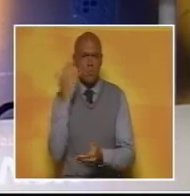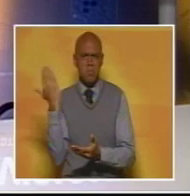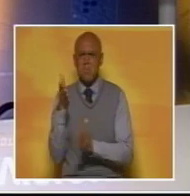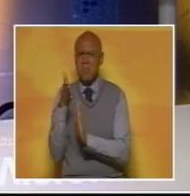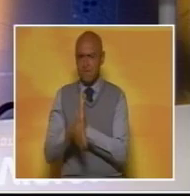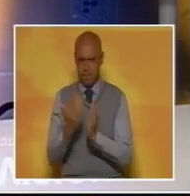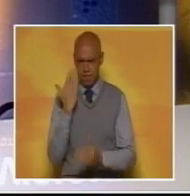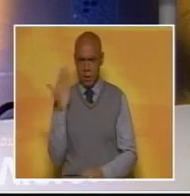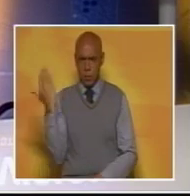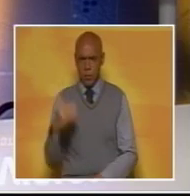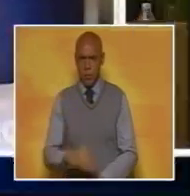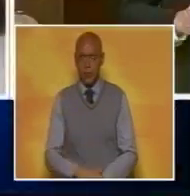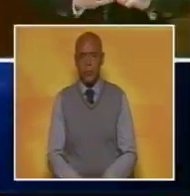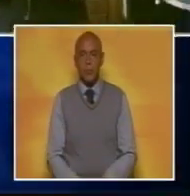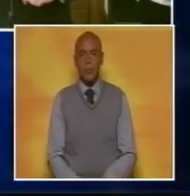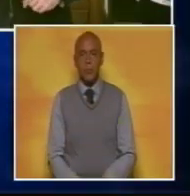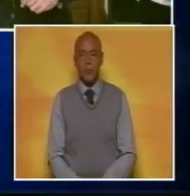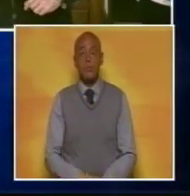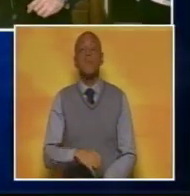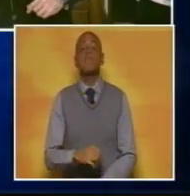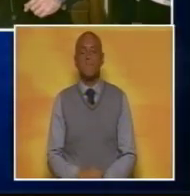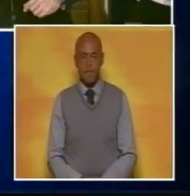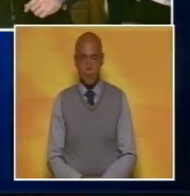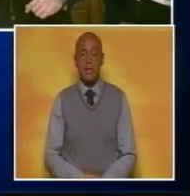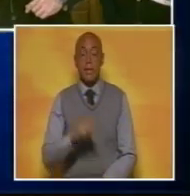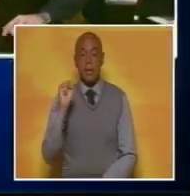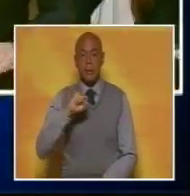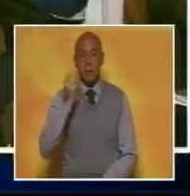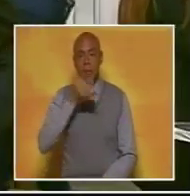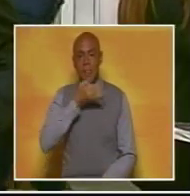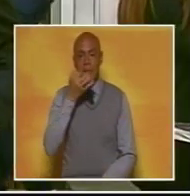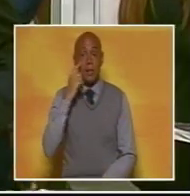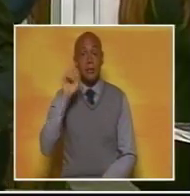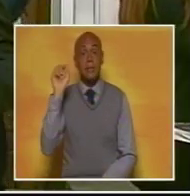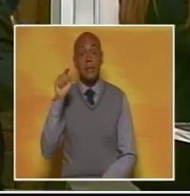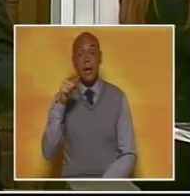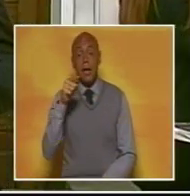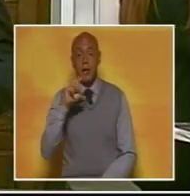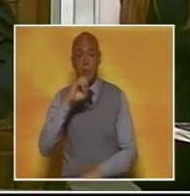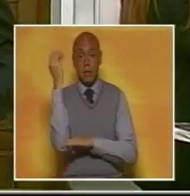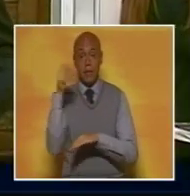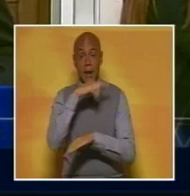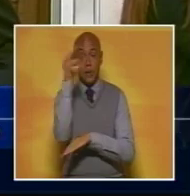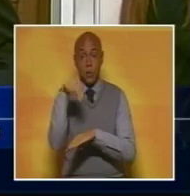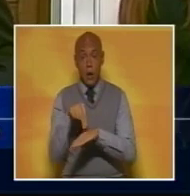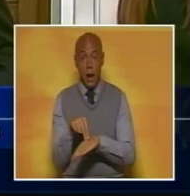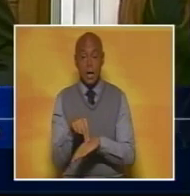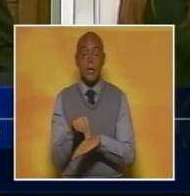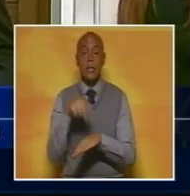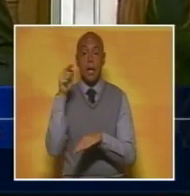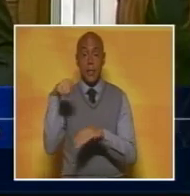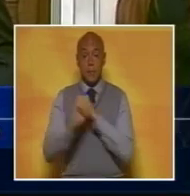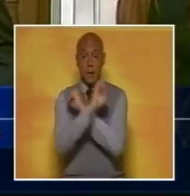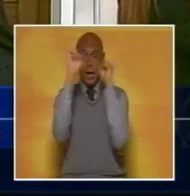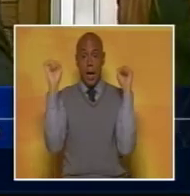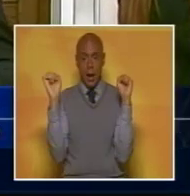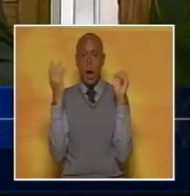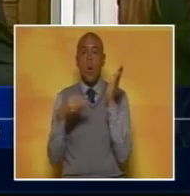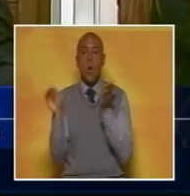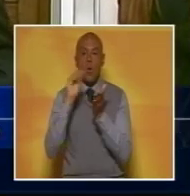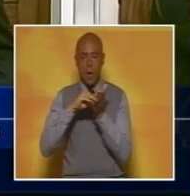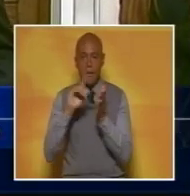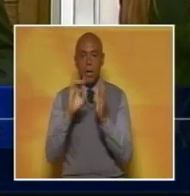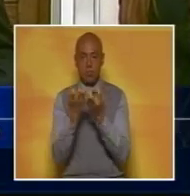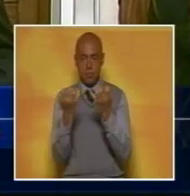amplía. Buenas tardes, Manuel. Sí, buenas tardes. La Asamblea Nacional retomó esta mañana la sesión